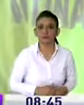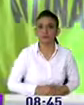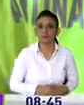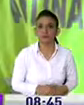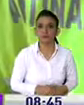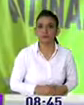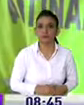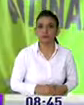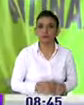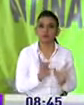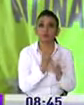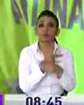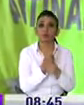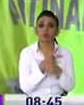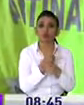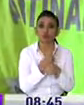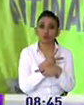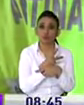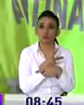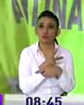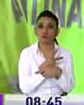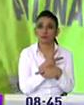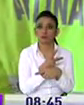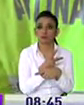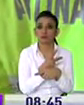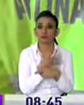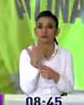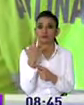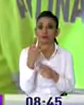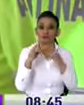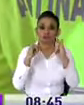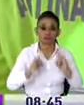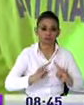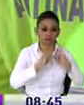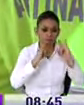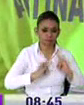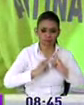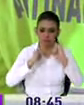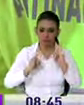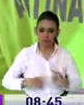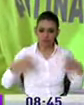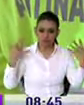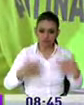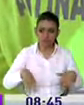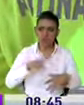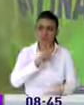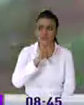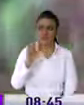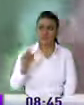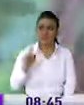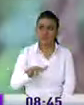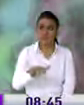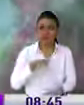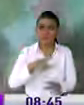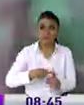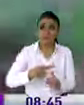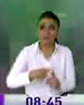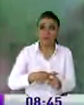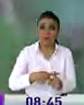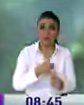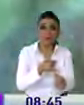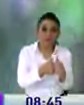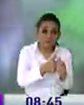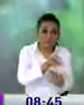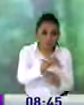La producción de estos 5 alcanzaría a producir 600 kilos mensualmente. A pocos metros encontraron